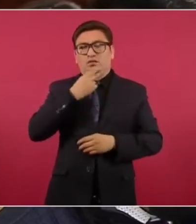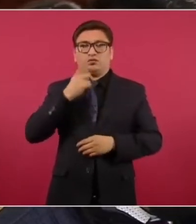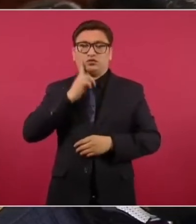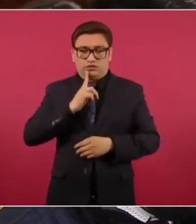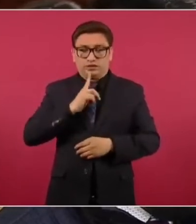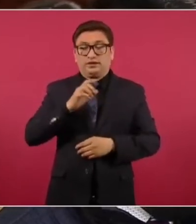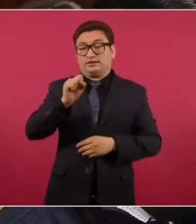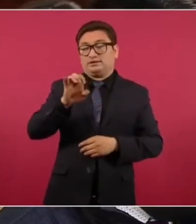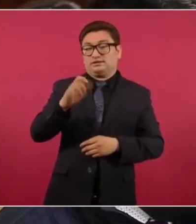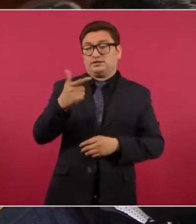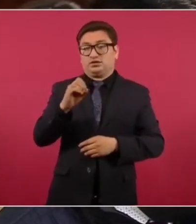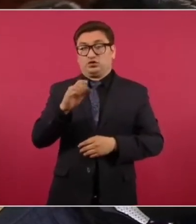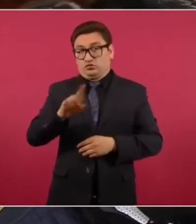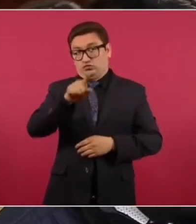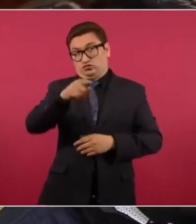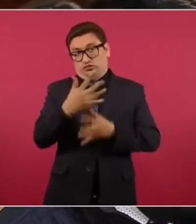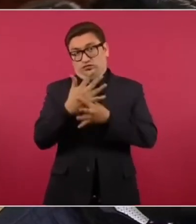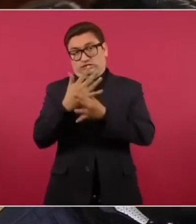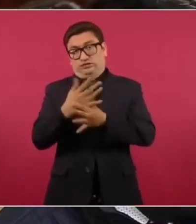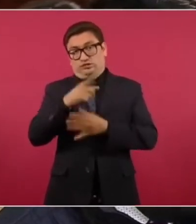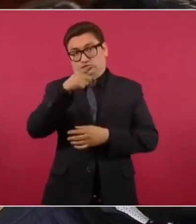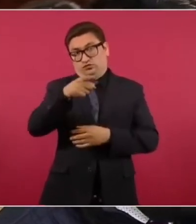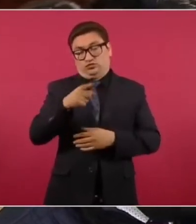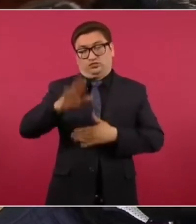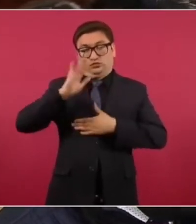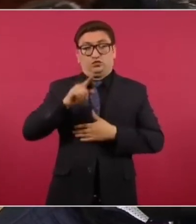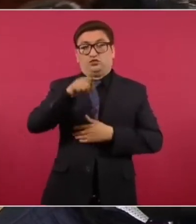se comprometió, y usted exactamente no es igual a esos sujetos,